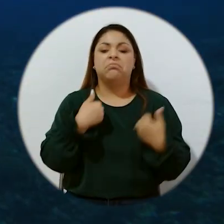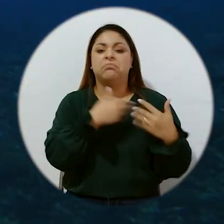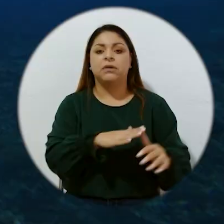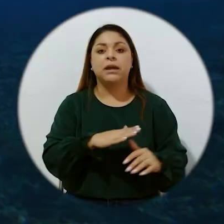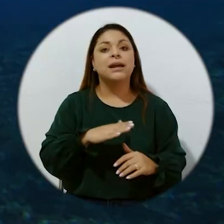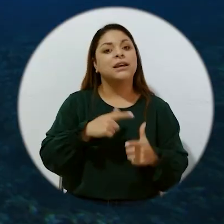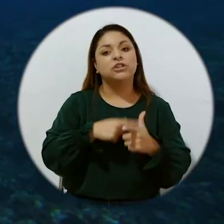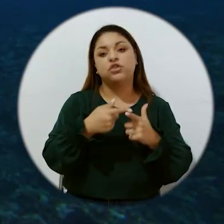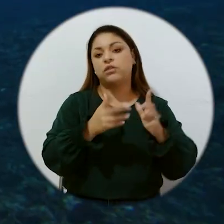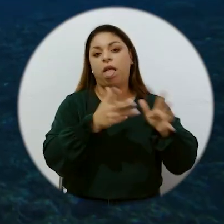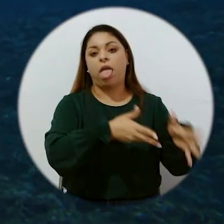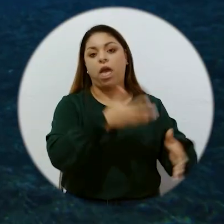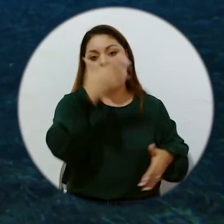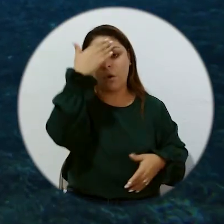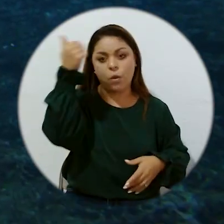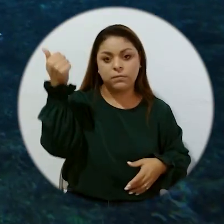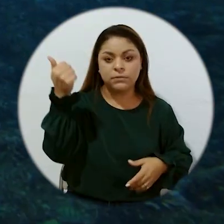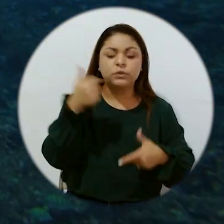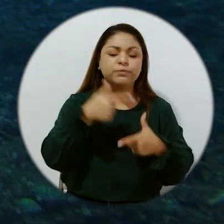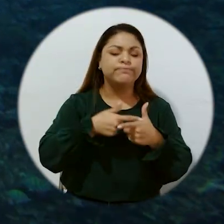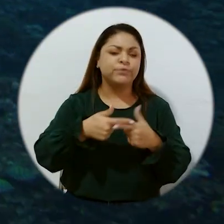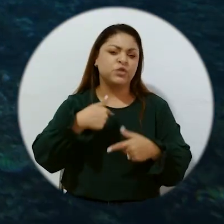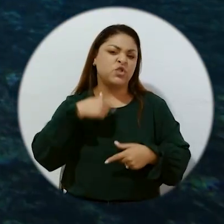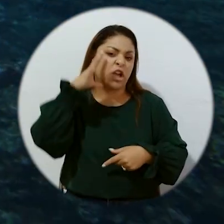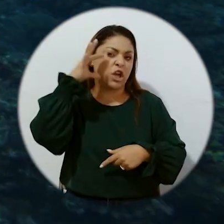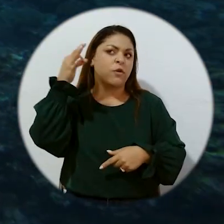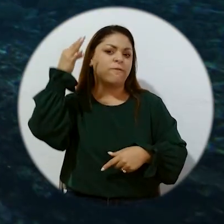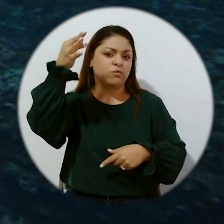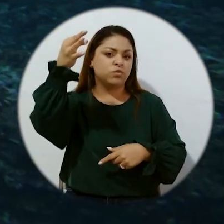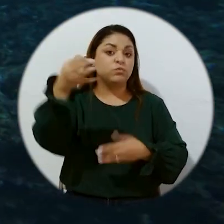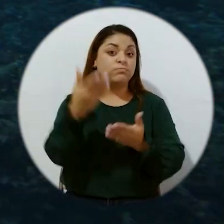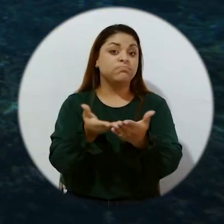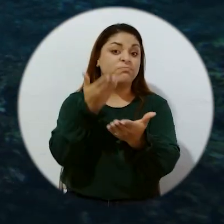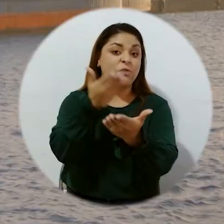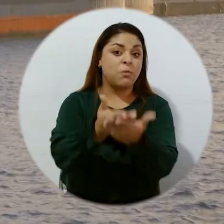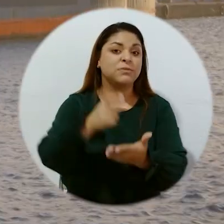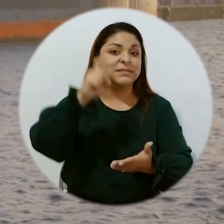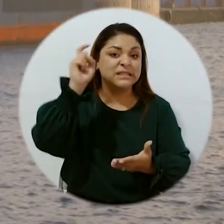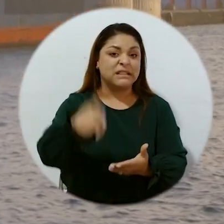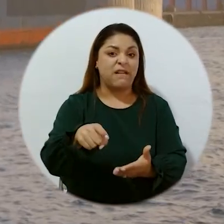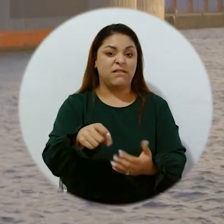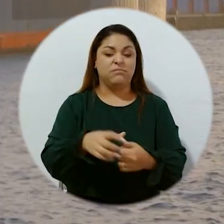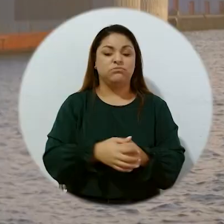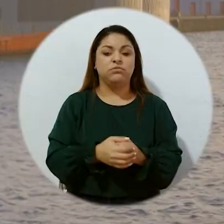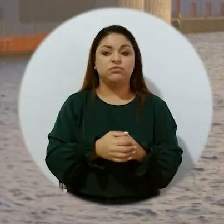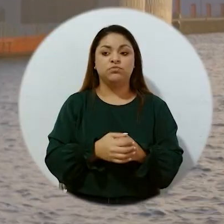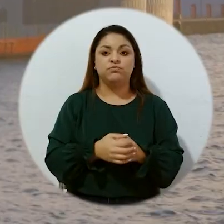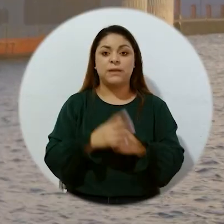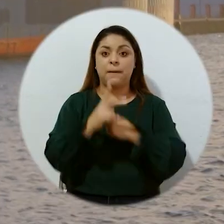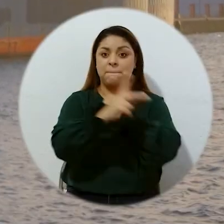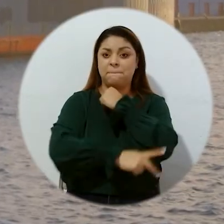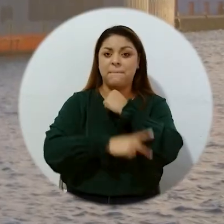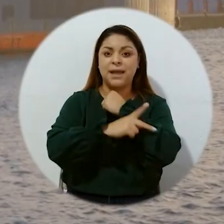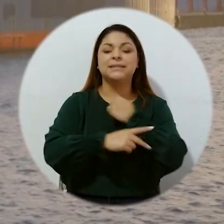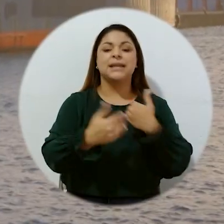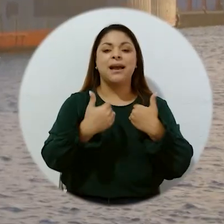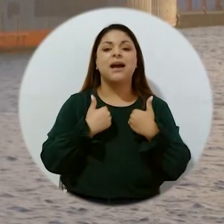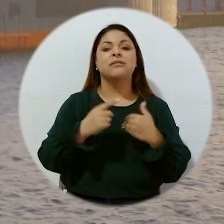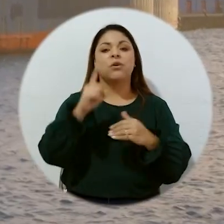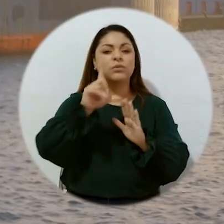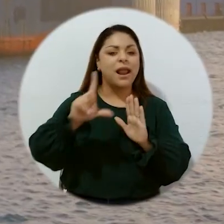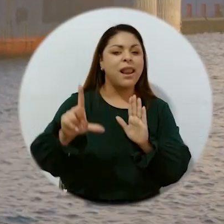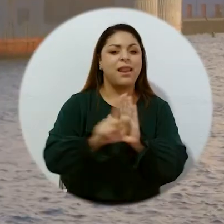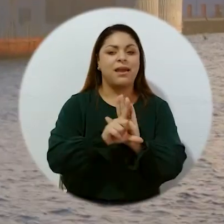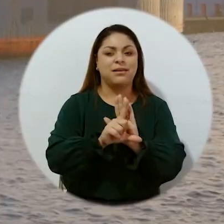relegado. Entonces sí, la propuesta, yo creo que futuro de lo que nosotros tenemos que hacer como país es tener una